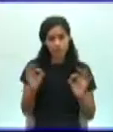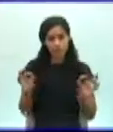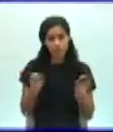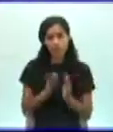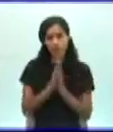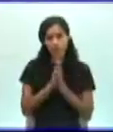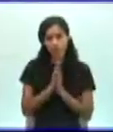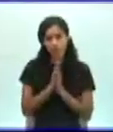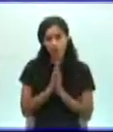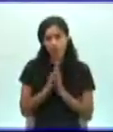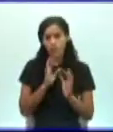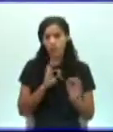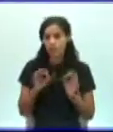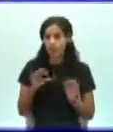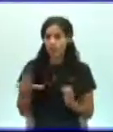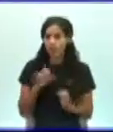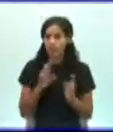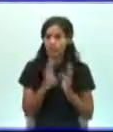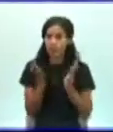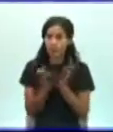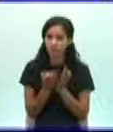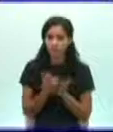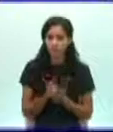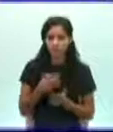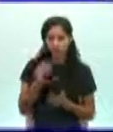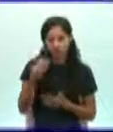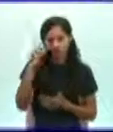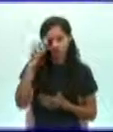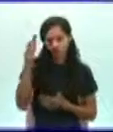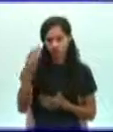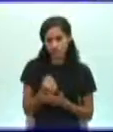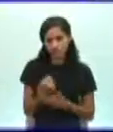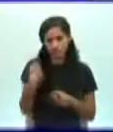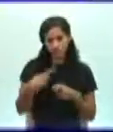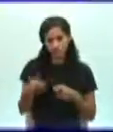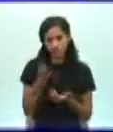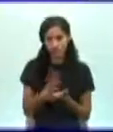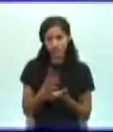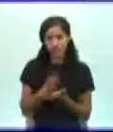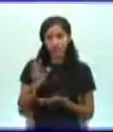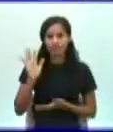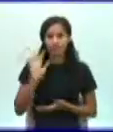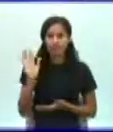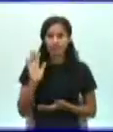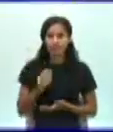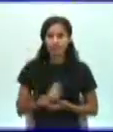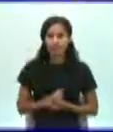favor cuide el bienestar de su familia. Muchas gracias y hasta un próximo encuentro.